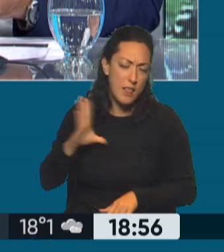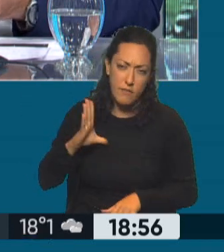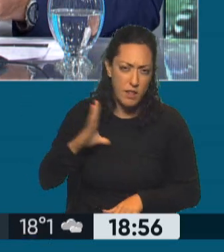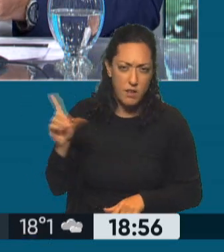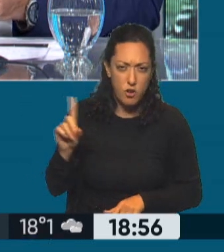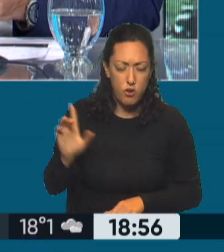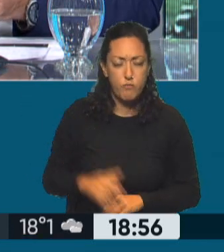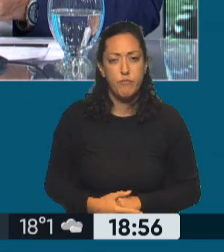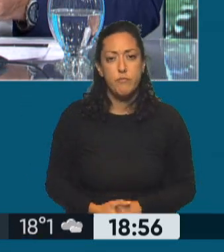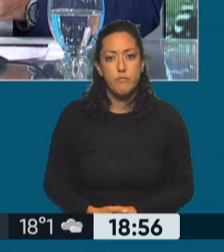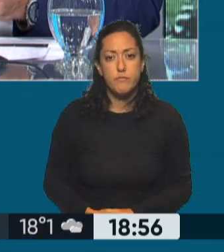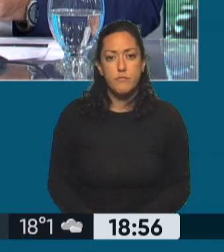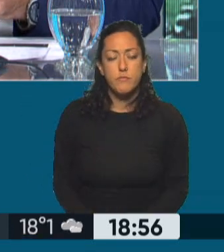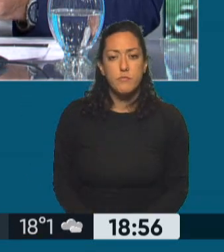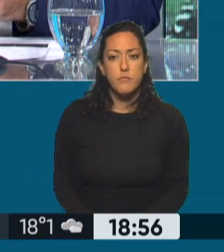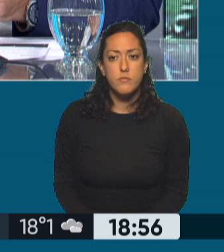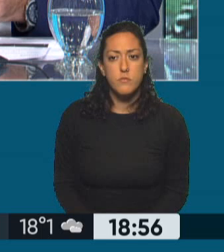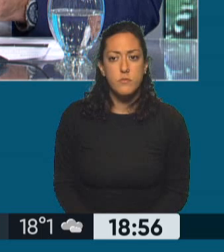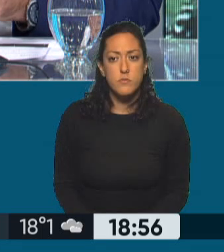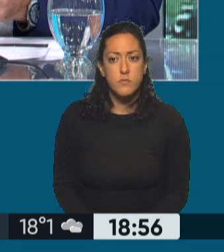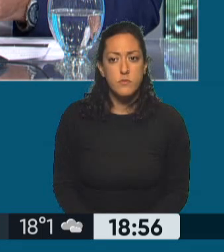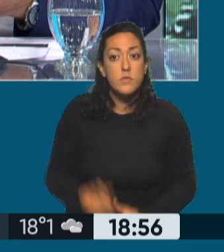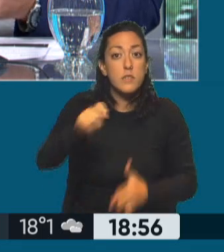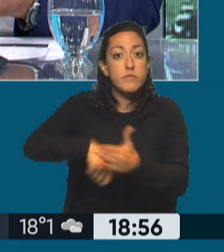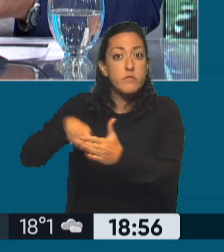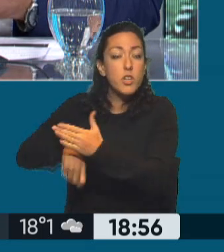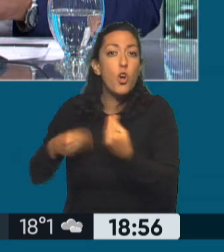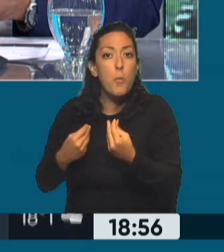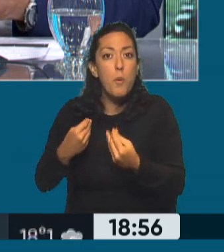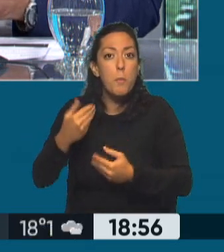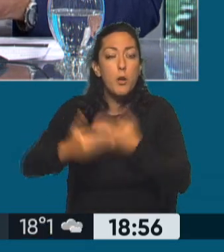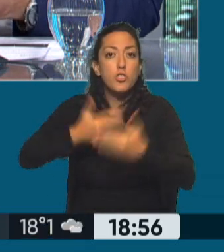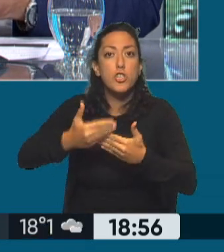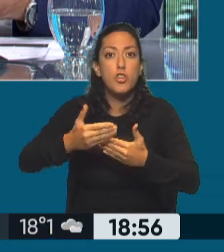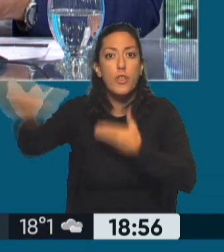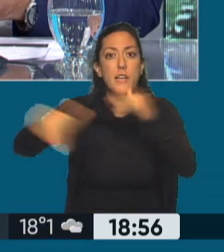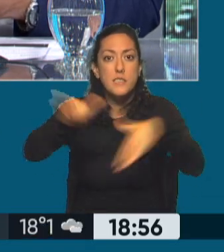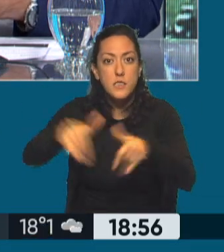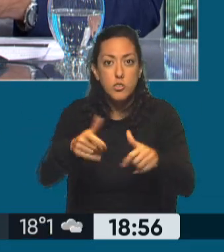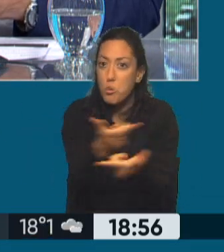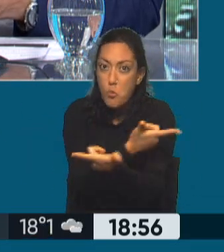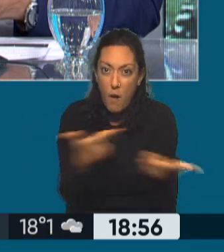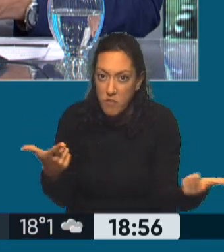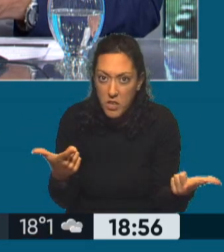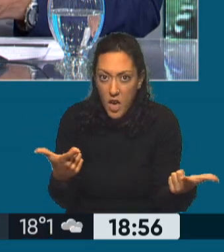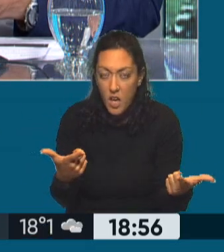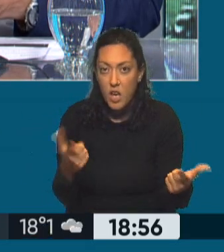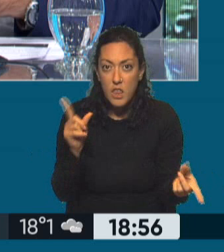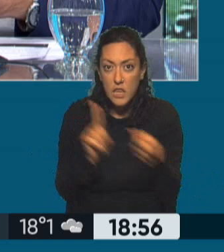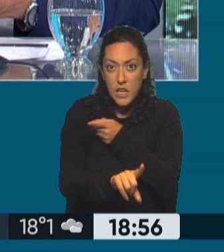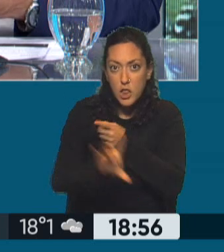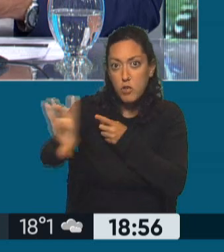bastante. Lo hace sin licitación, sin un proceso licitatorio, es decir, por